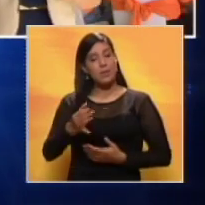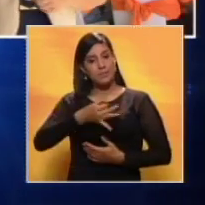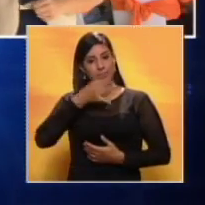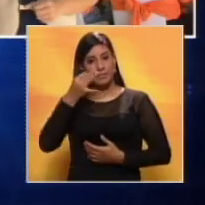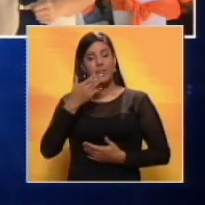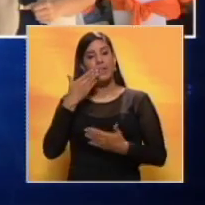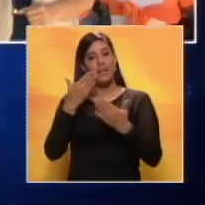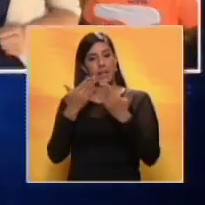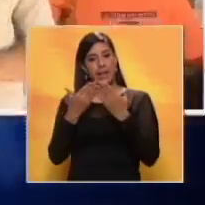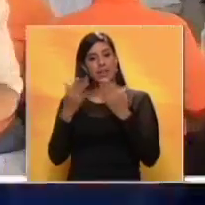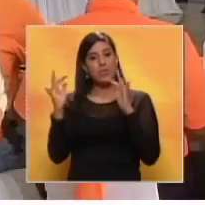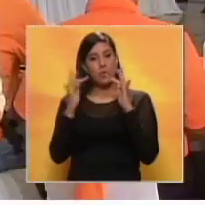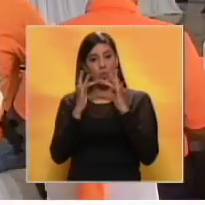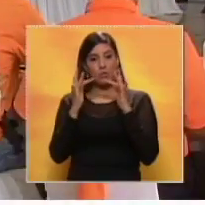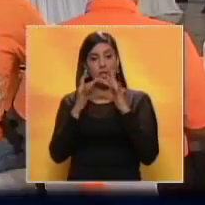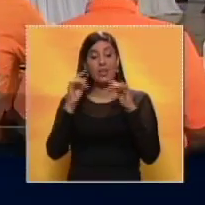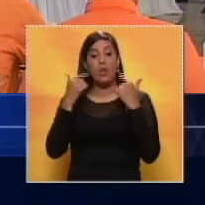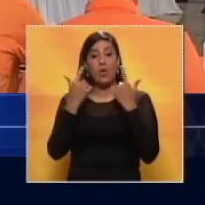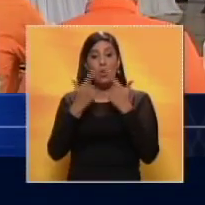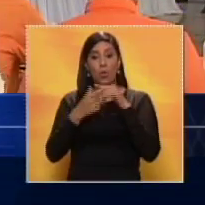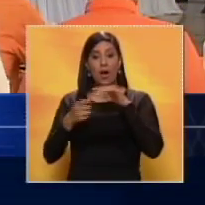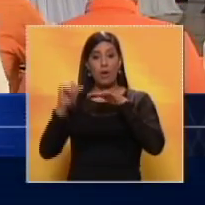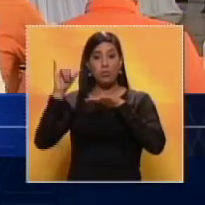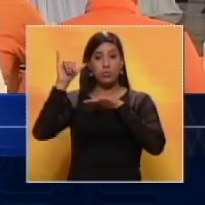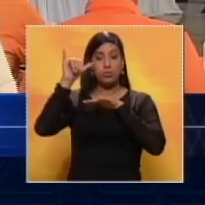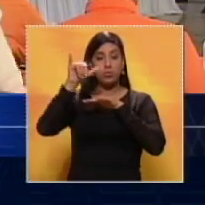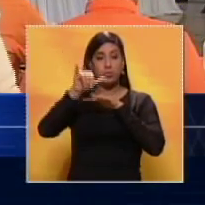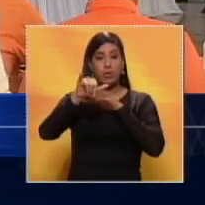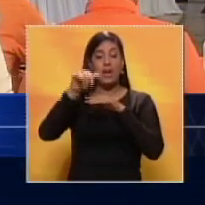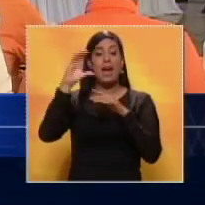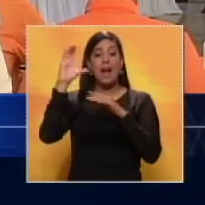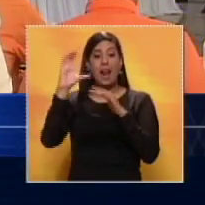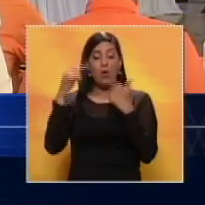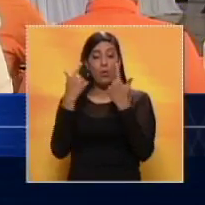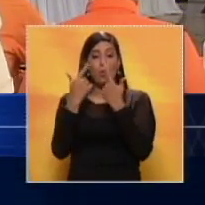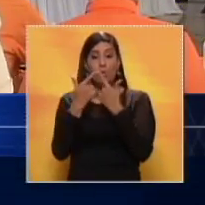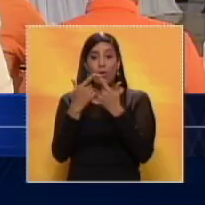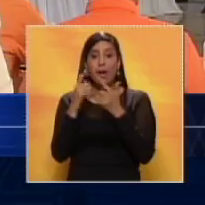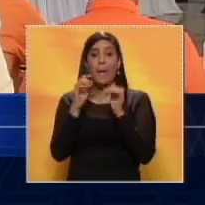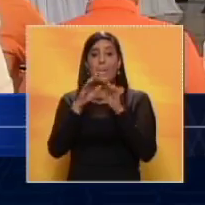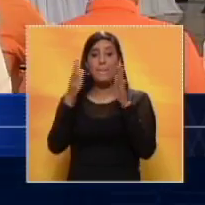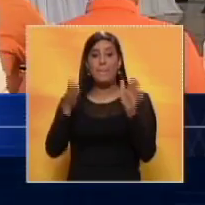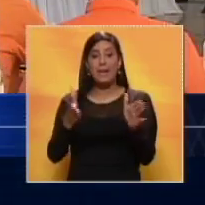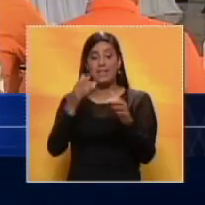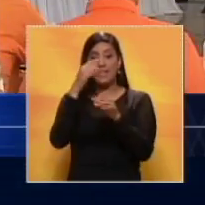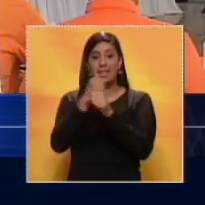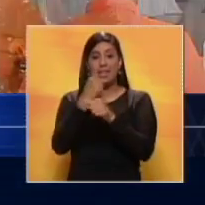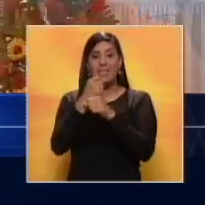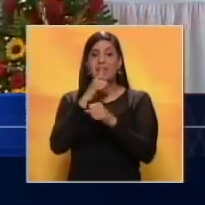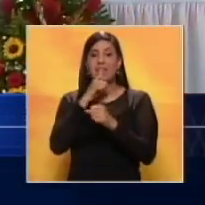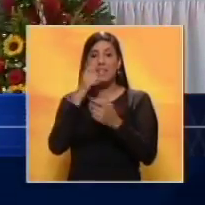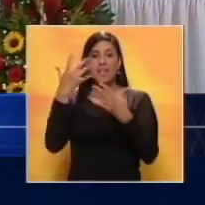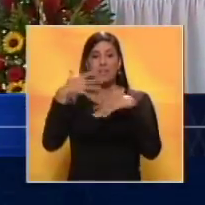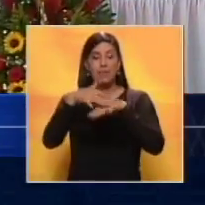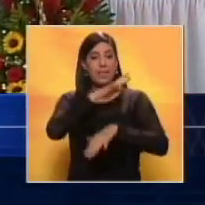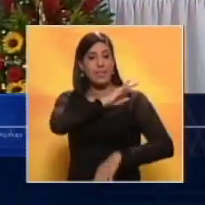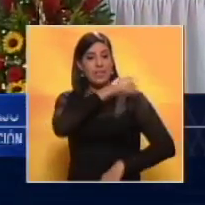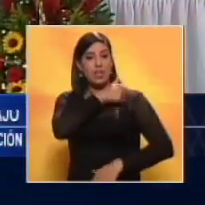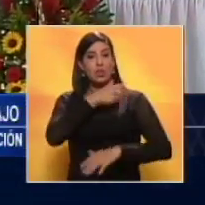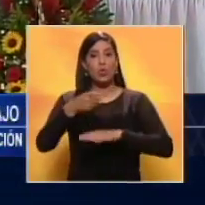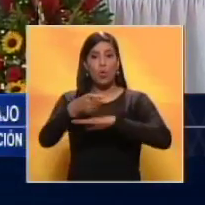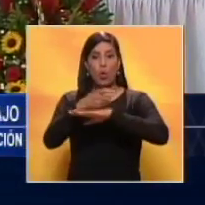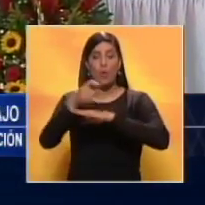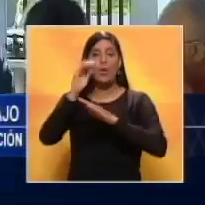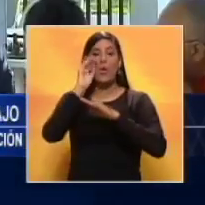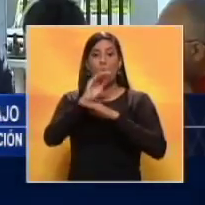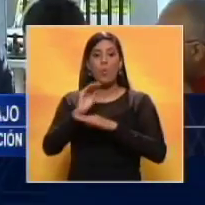Buenas tardes, gracias por el contacto. Desde la base aérea La Carlota se instaló una mesa de trabajo conformada por los directores regionales